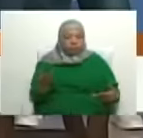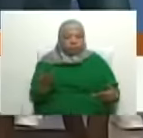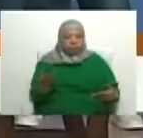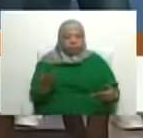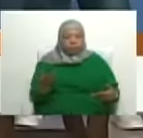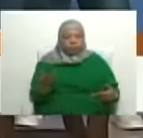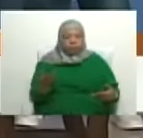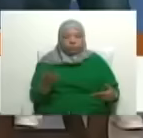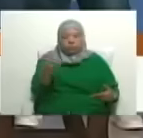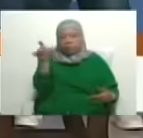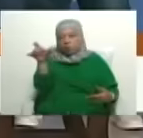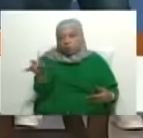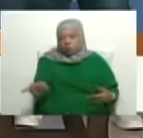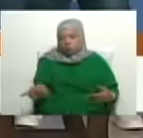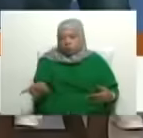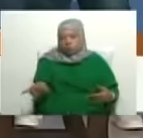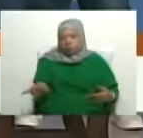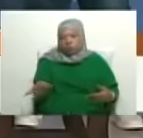Si un ciudadano